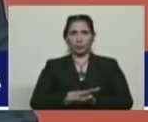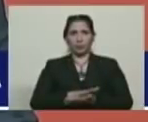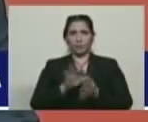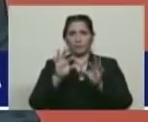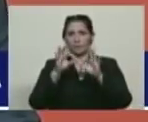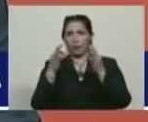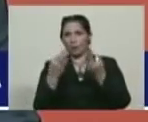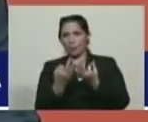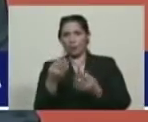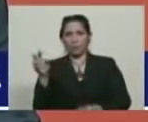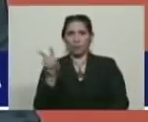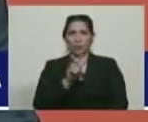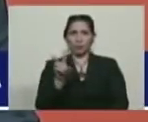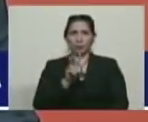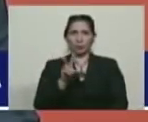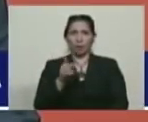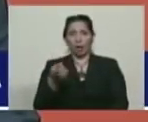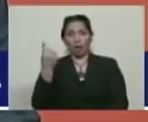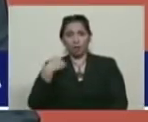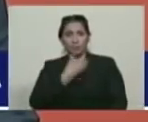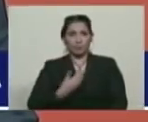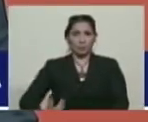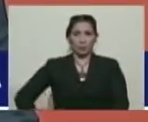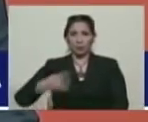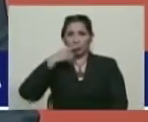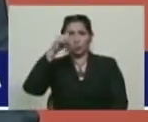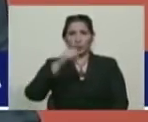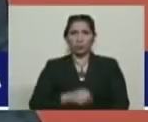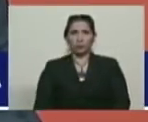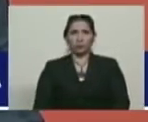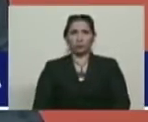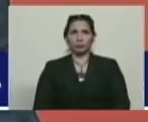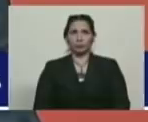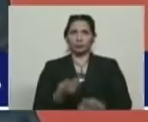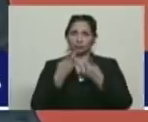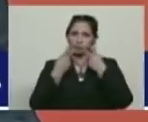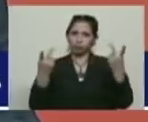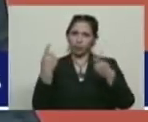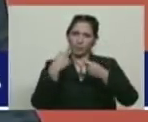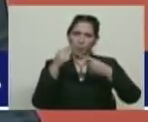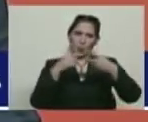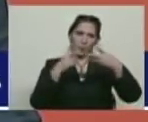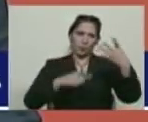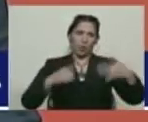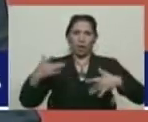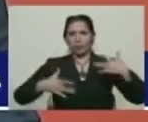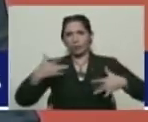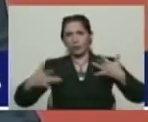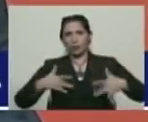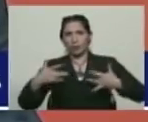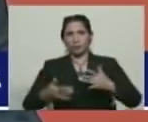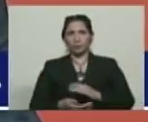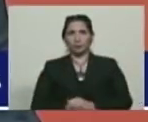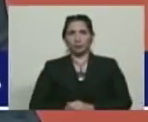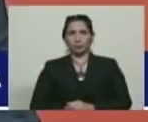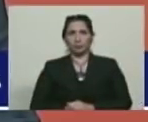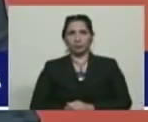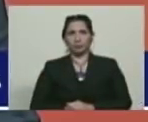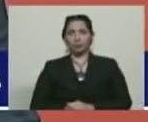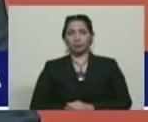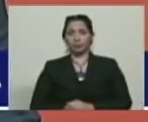familia venezolana ayer el presidente de la república anunció un conjunto de actividades el incremento